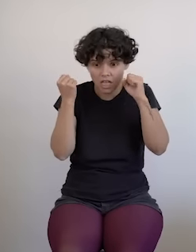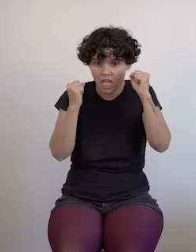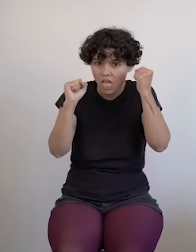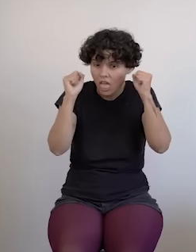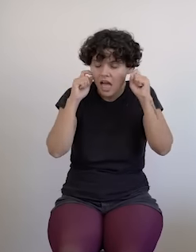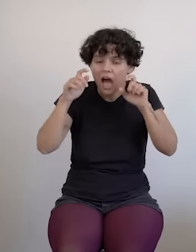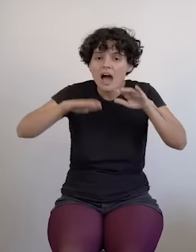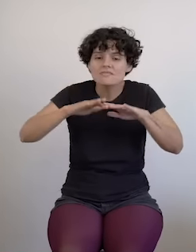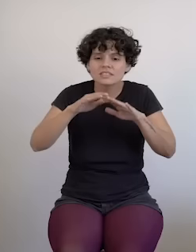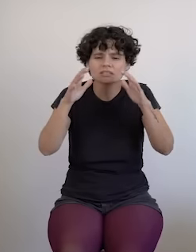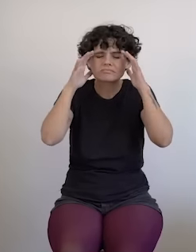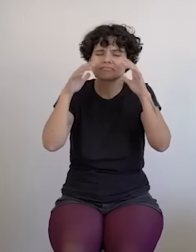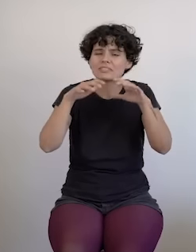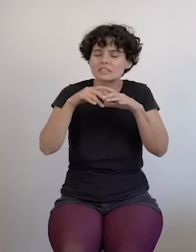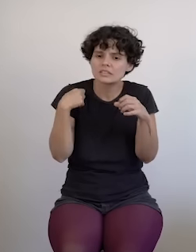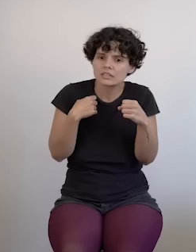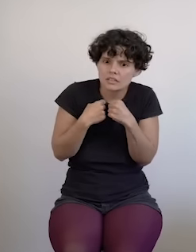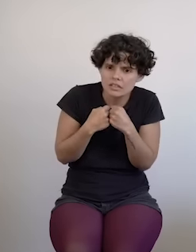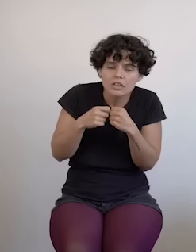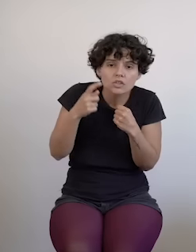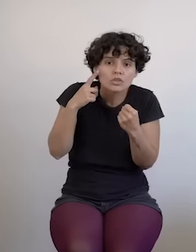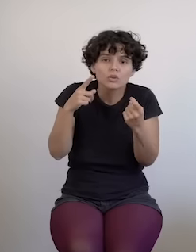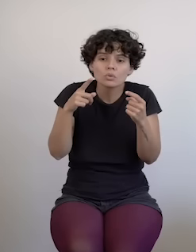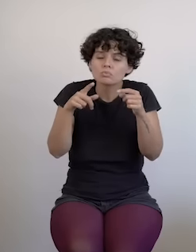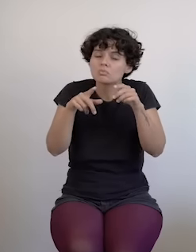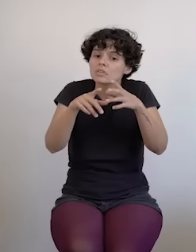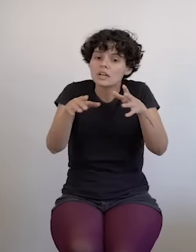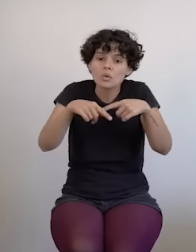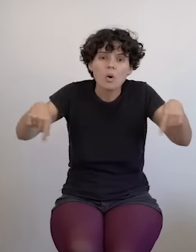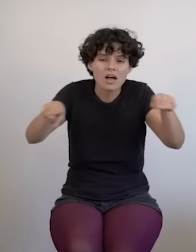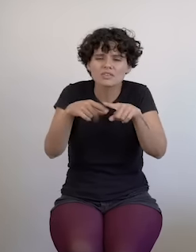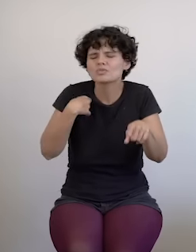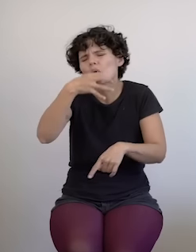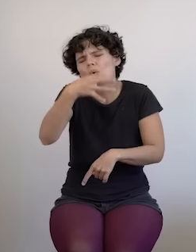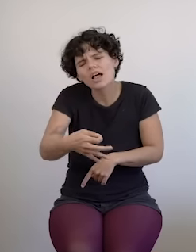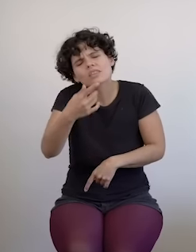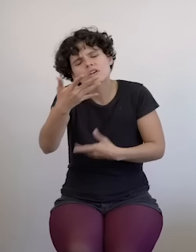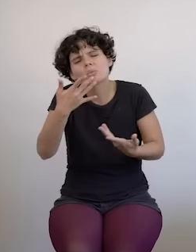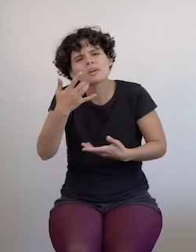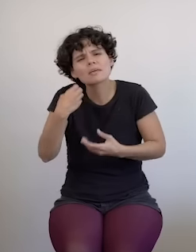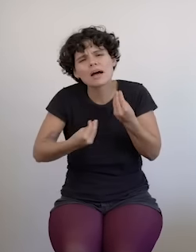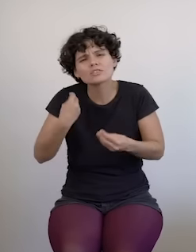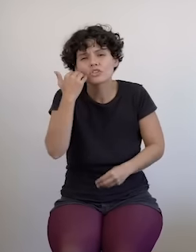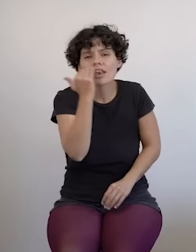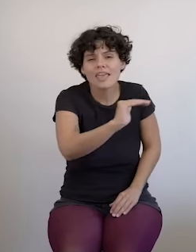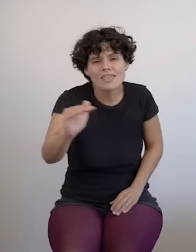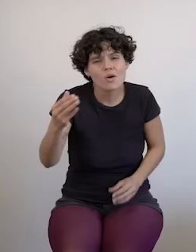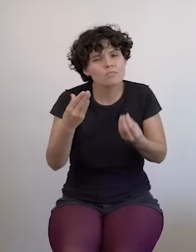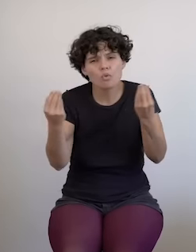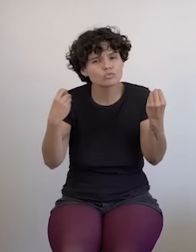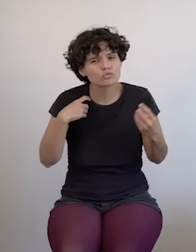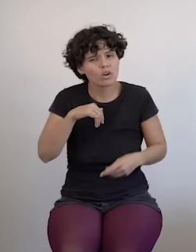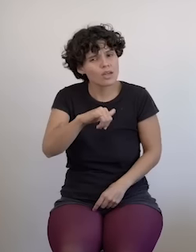día. Me acuerdo esa golpiza, hermano, y me tiró así a virutillar el piso a un cuarto. Yo todas estas cosas las cuento porque sé que hay hartos niños que han vivido lo